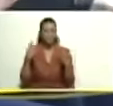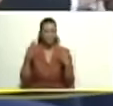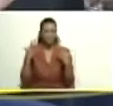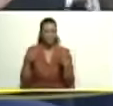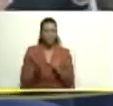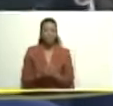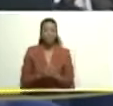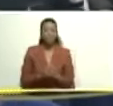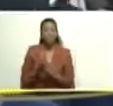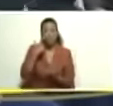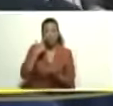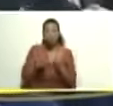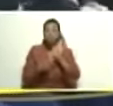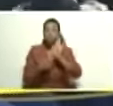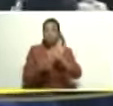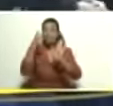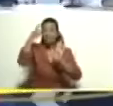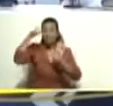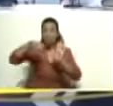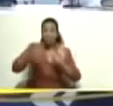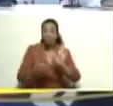Y aquí lo estamos demostrando,